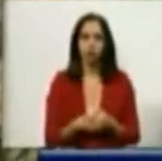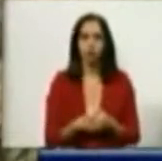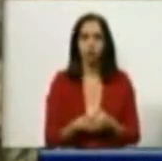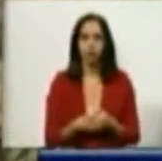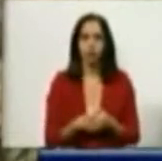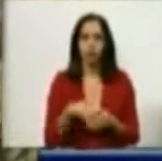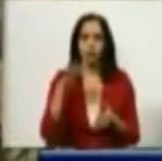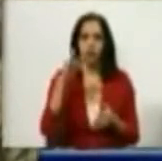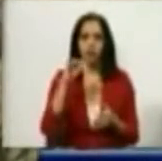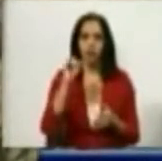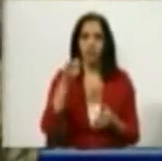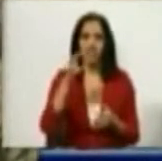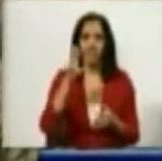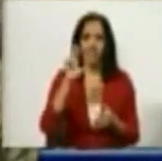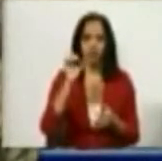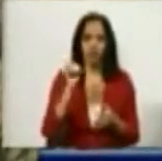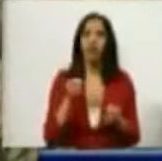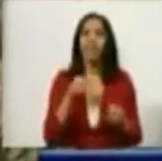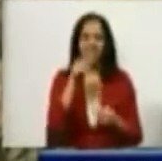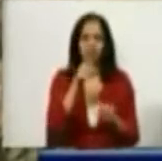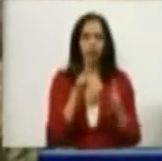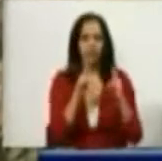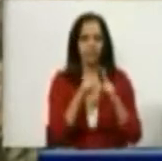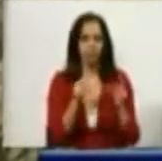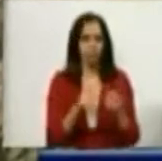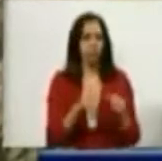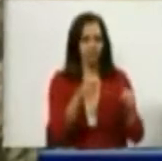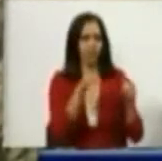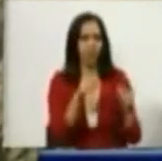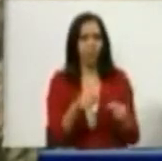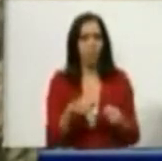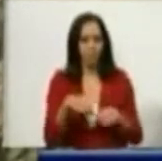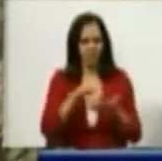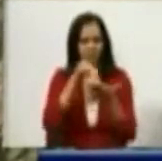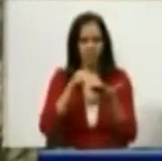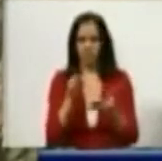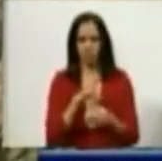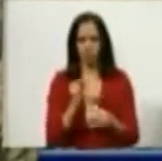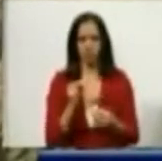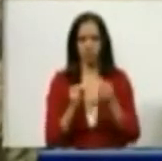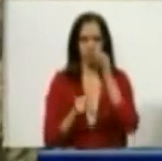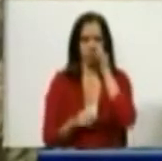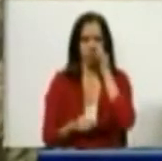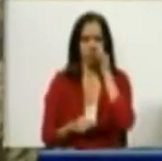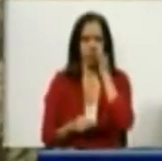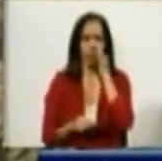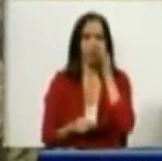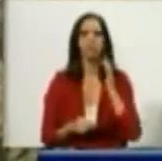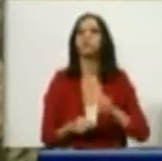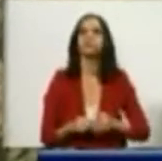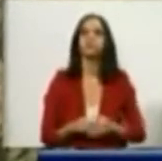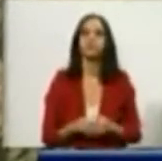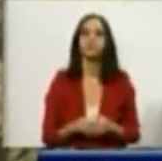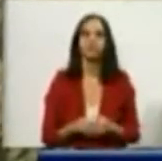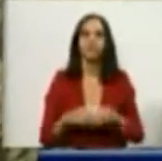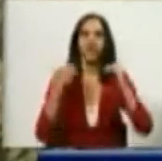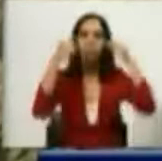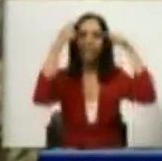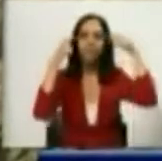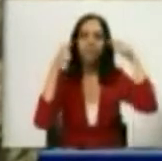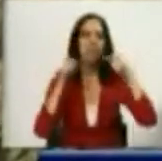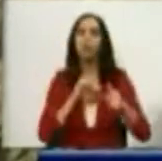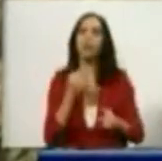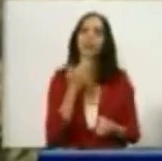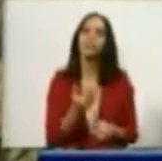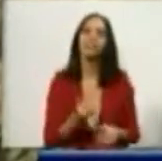así ese lo conocimos nosotros no el de Miami No compadre no no al comandante Chávez no podemos